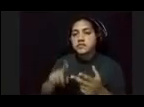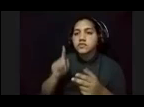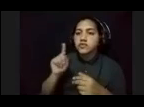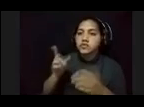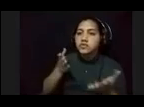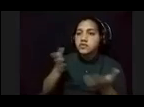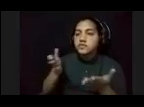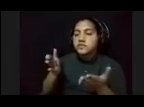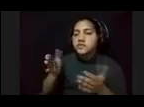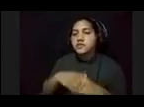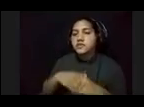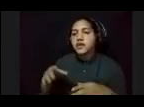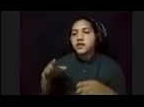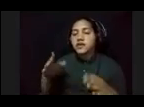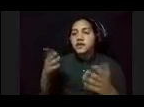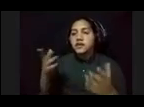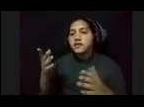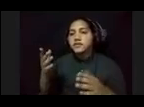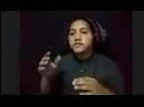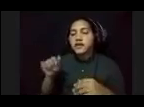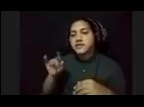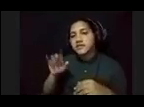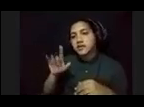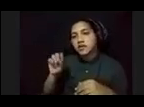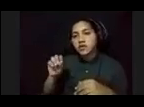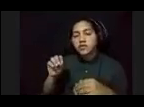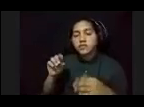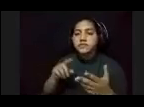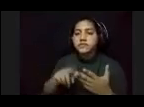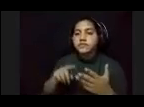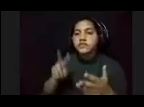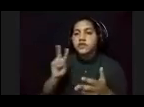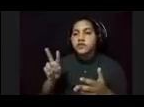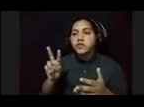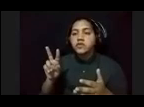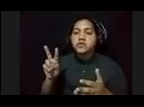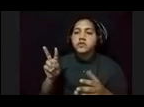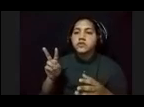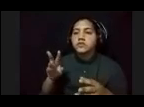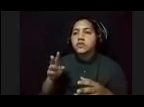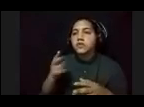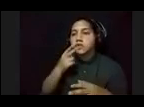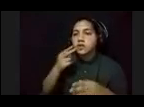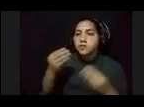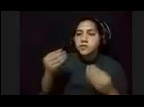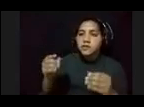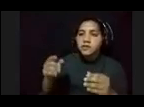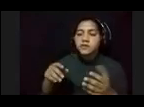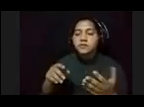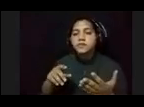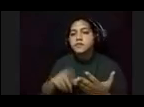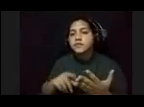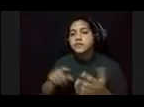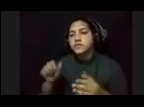manicomio, 2 sirvientas en casa de familia, 2 tabaqueras en fábrica de cigarros, otra en el taller